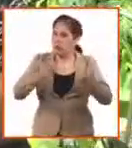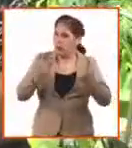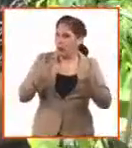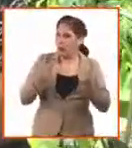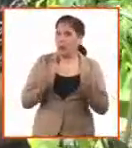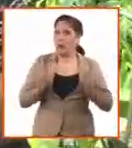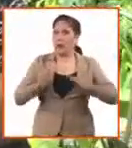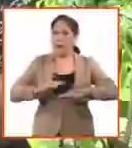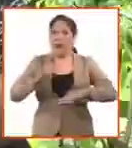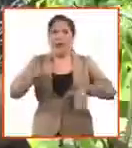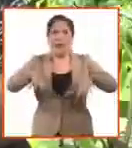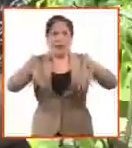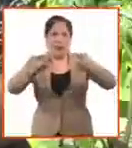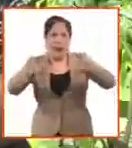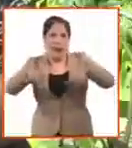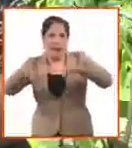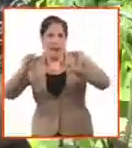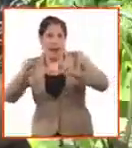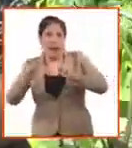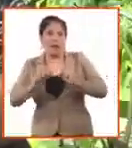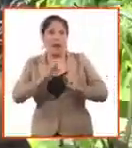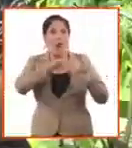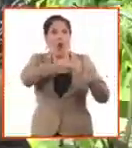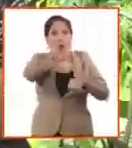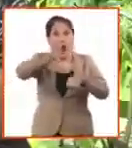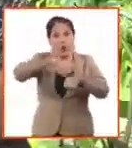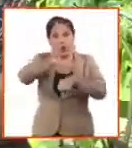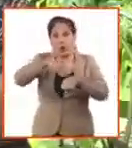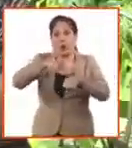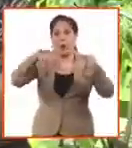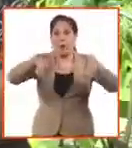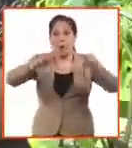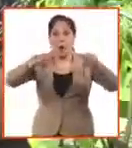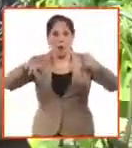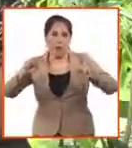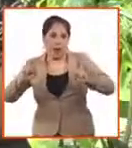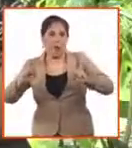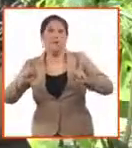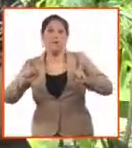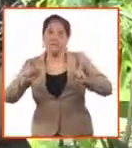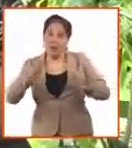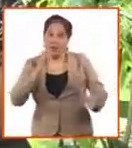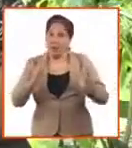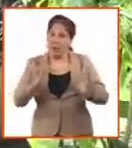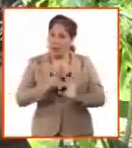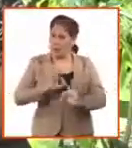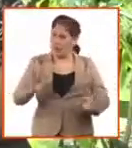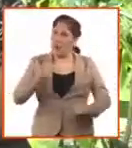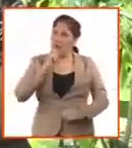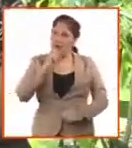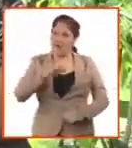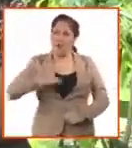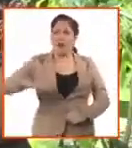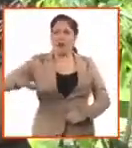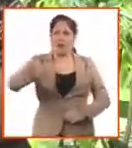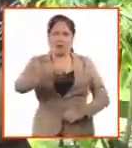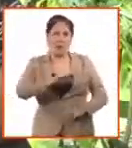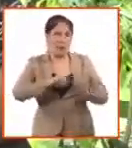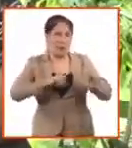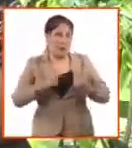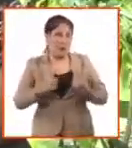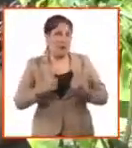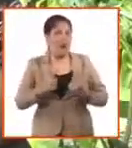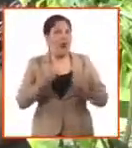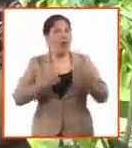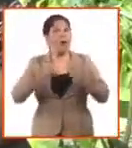veces apagones sino alumbrones de ocho horas por ejemplo entonces o menos eso significa que hay una